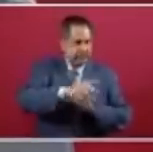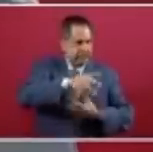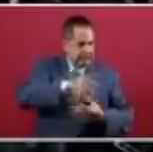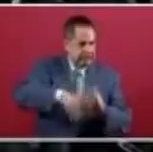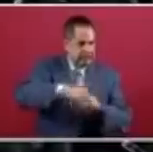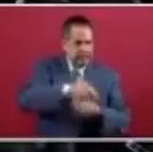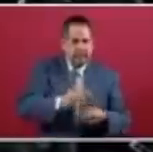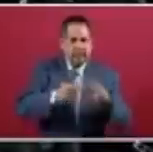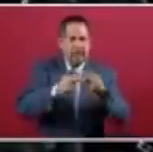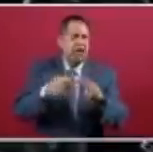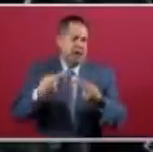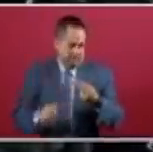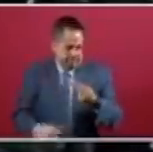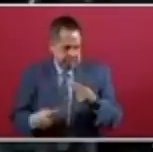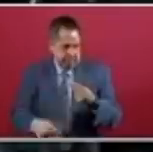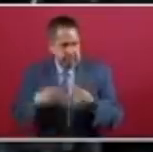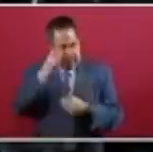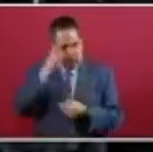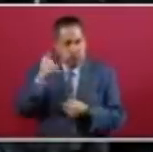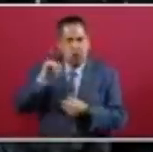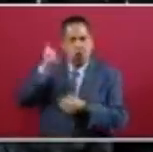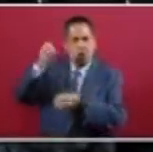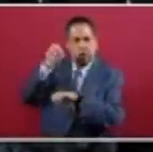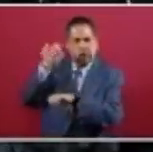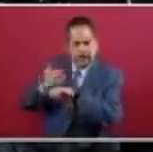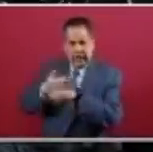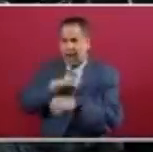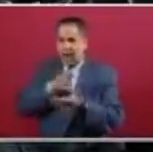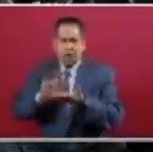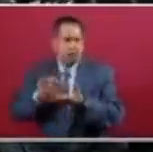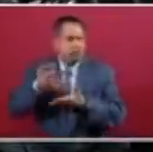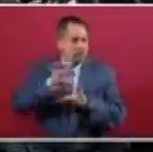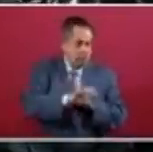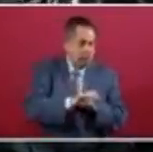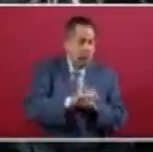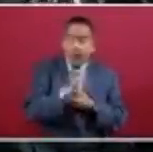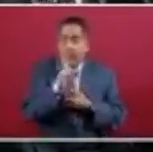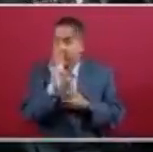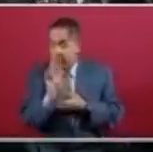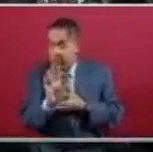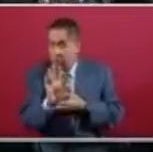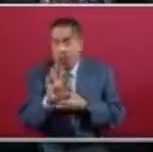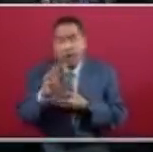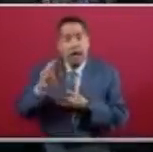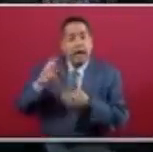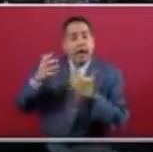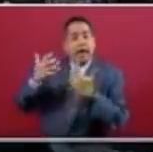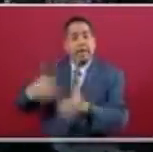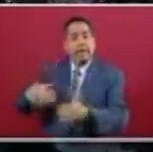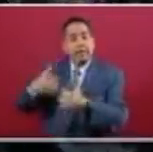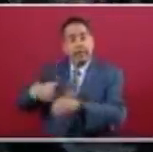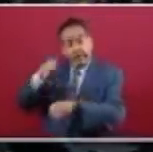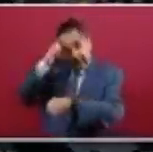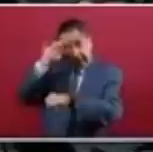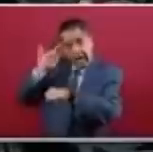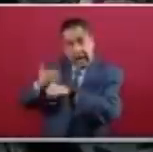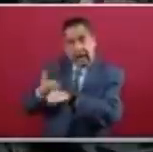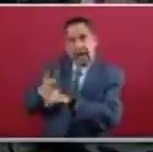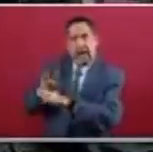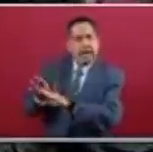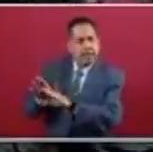privada, nacional y extranjera, pero queremos que las empresas extranjeras actúen